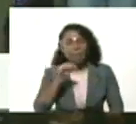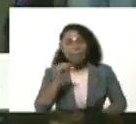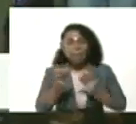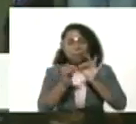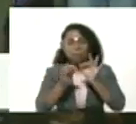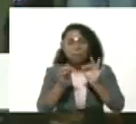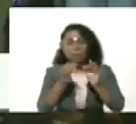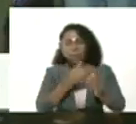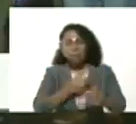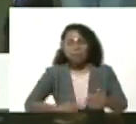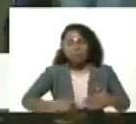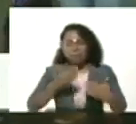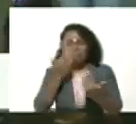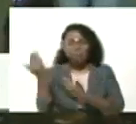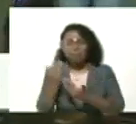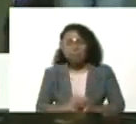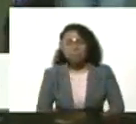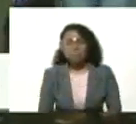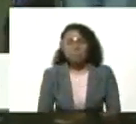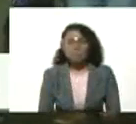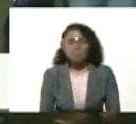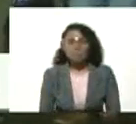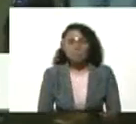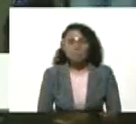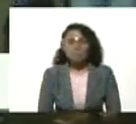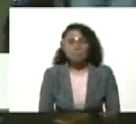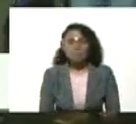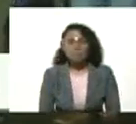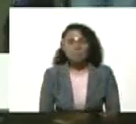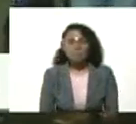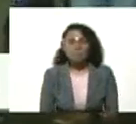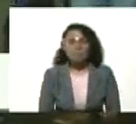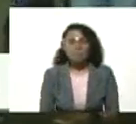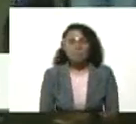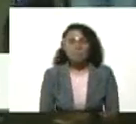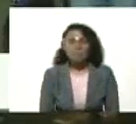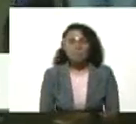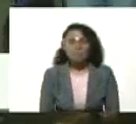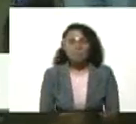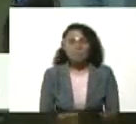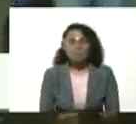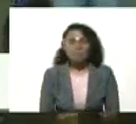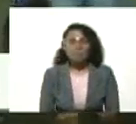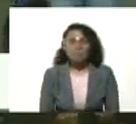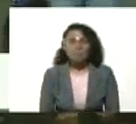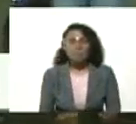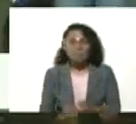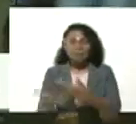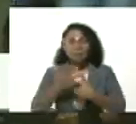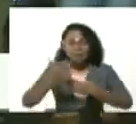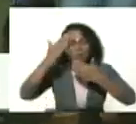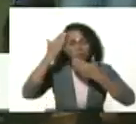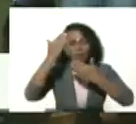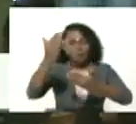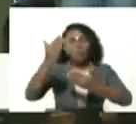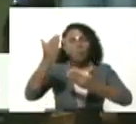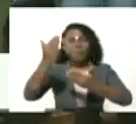palabras, presidente. Adelante. Reciba un saludo